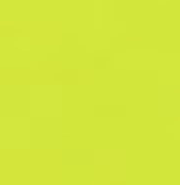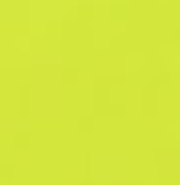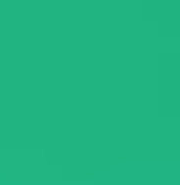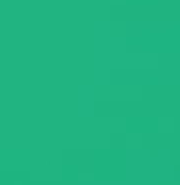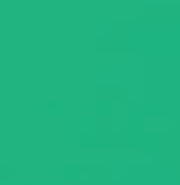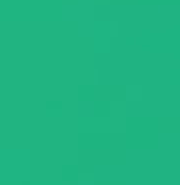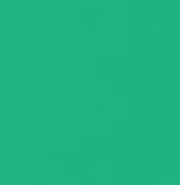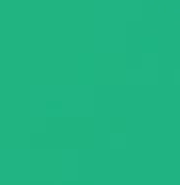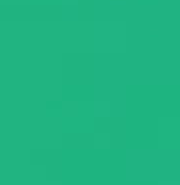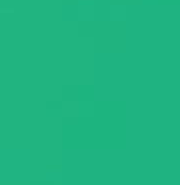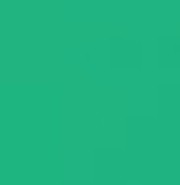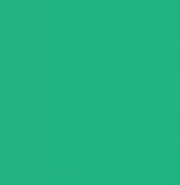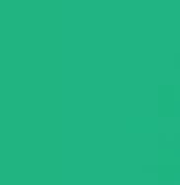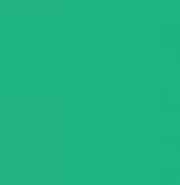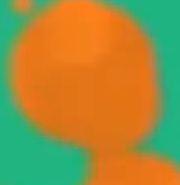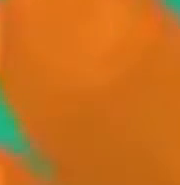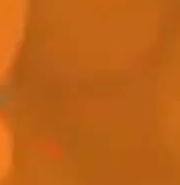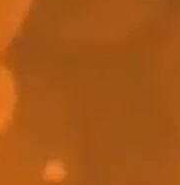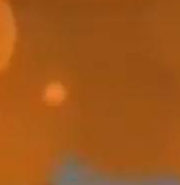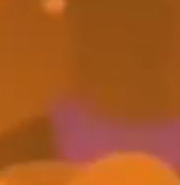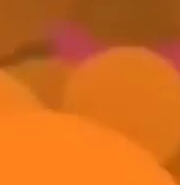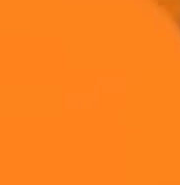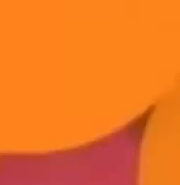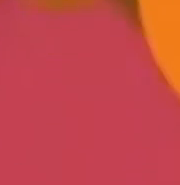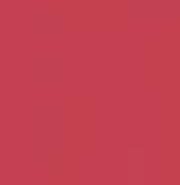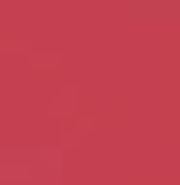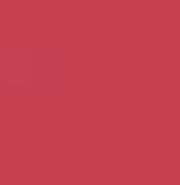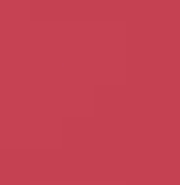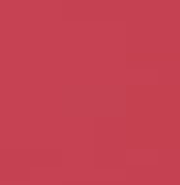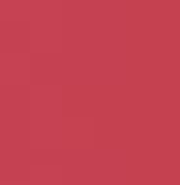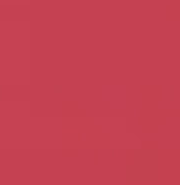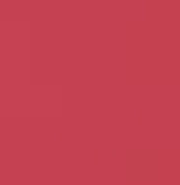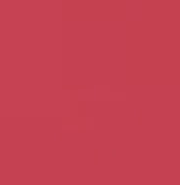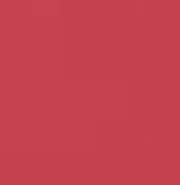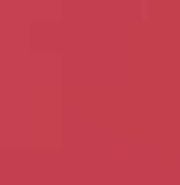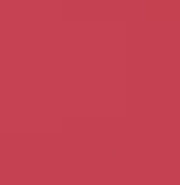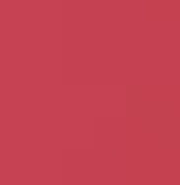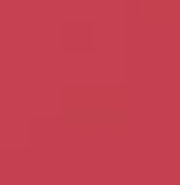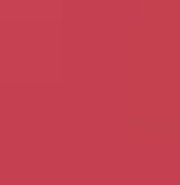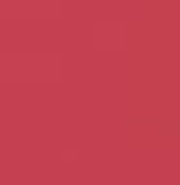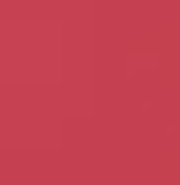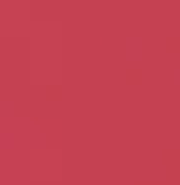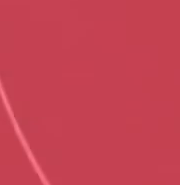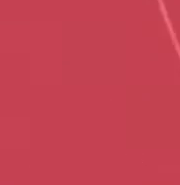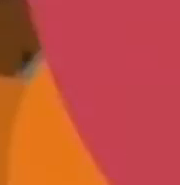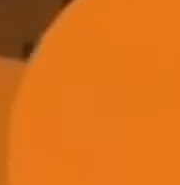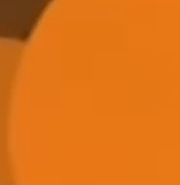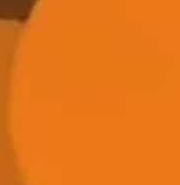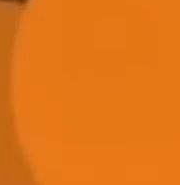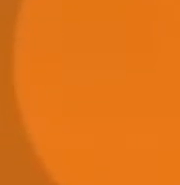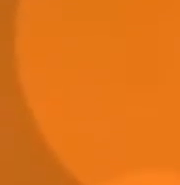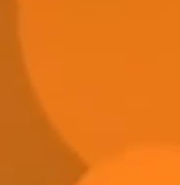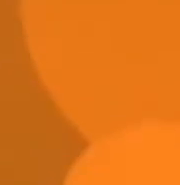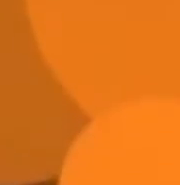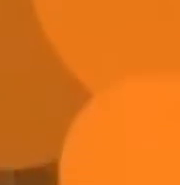verde. Estás viendo las noticias.